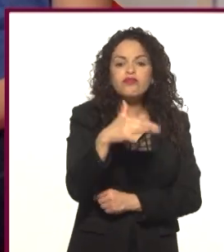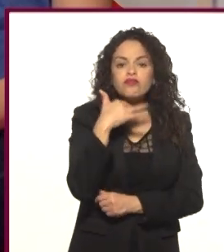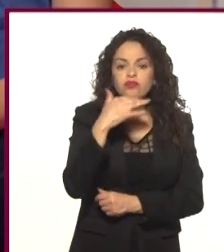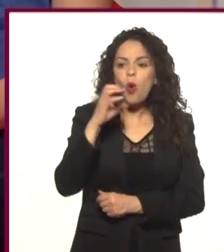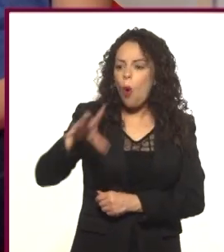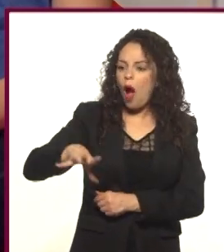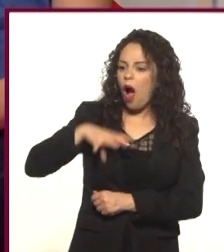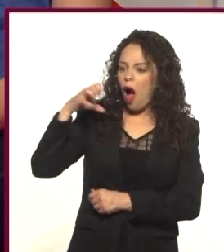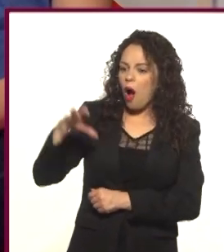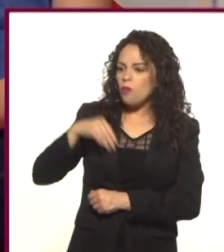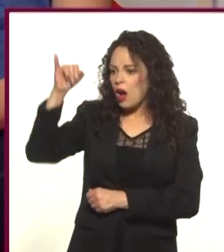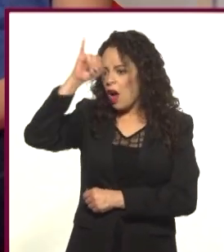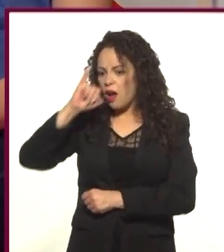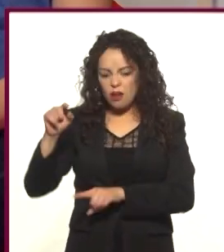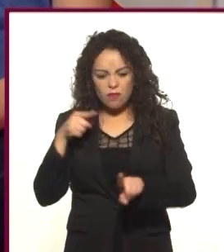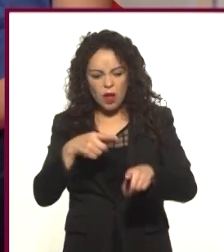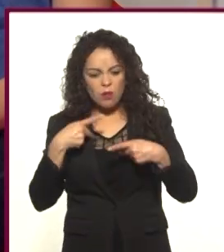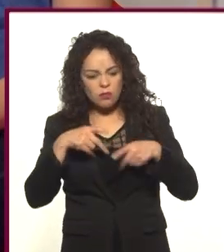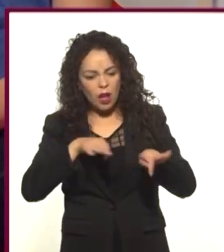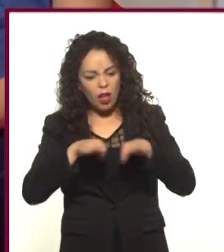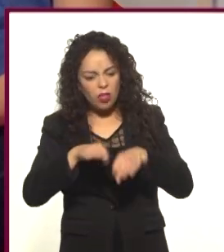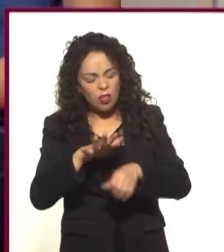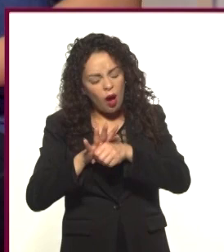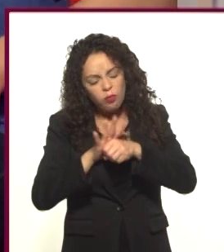los patrones que abusaban de los trabajadores.